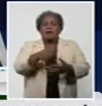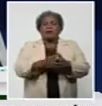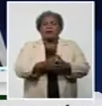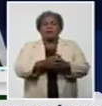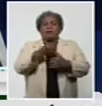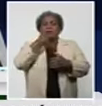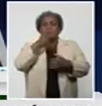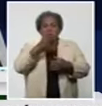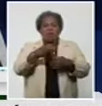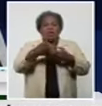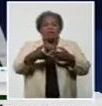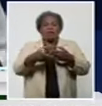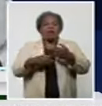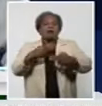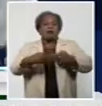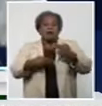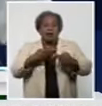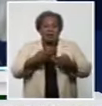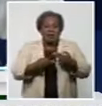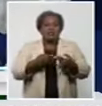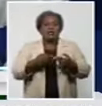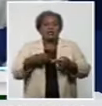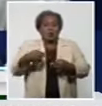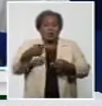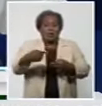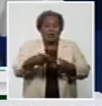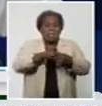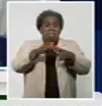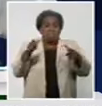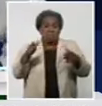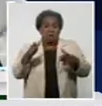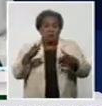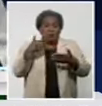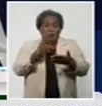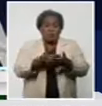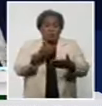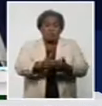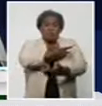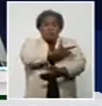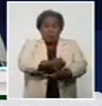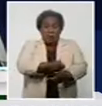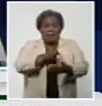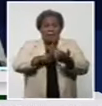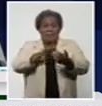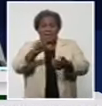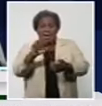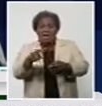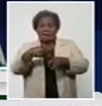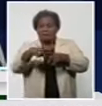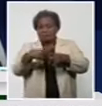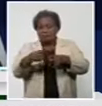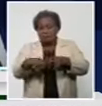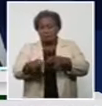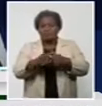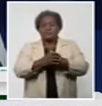asimilar un número cada vez mayor de muestras para el diagnóstico de la enfermedad, muestras de